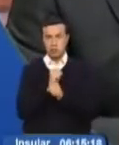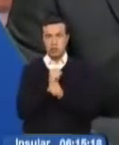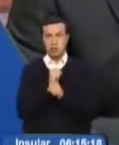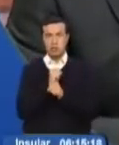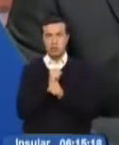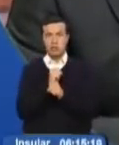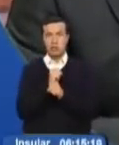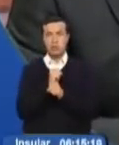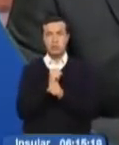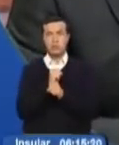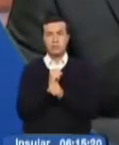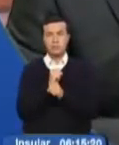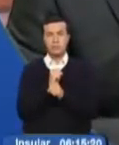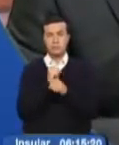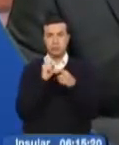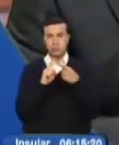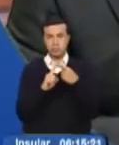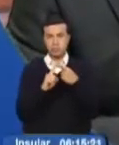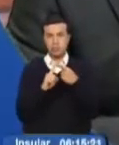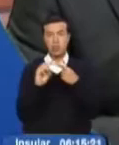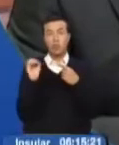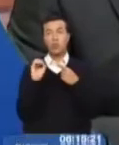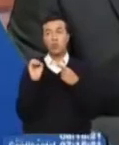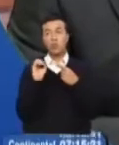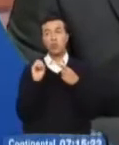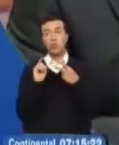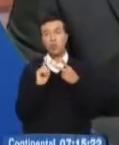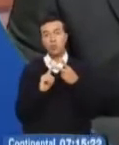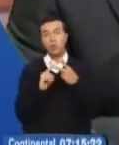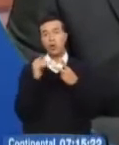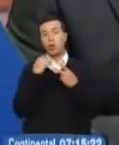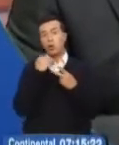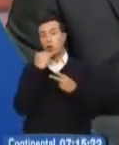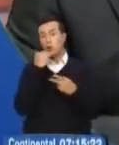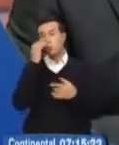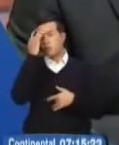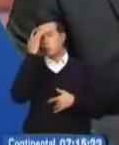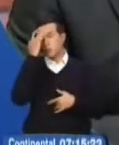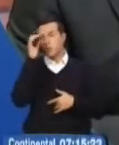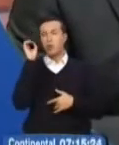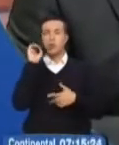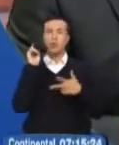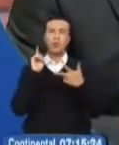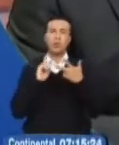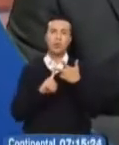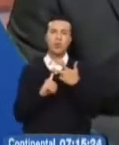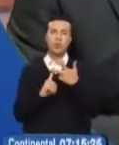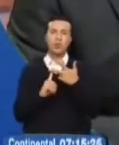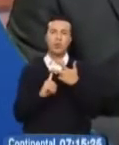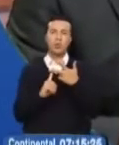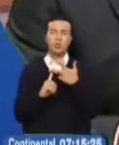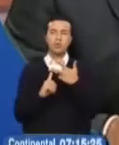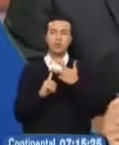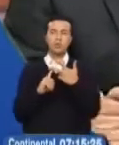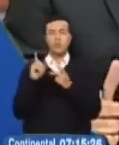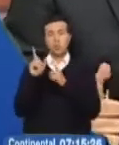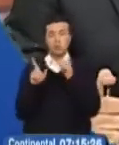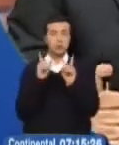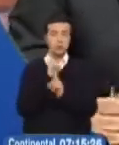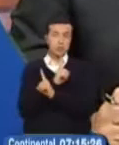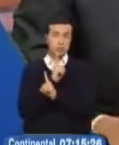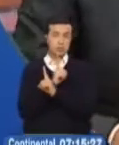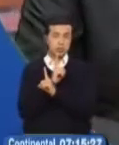digamos también hayan sido tengan con alguna enfermedad catastrófico tengan una invalidez